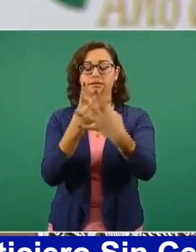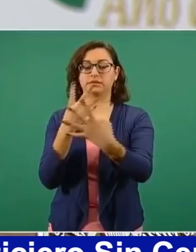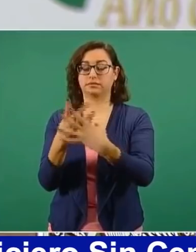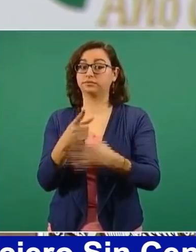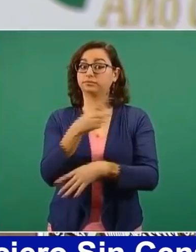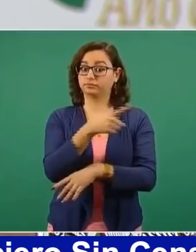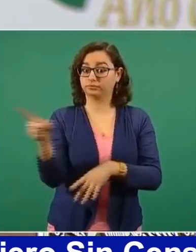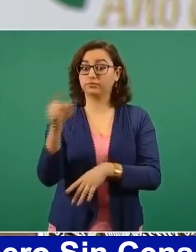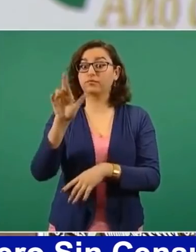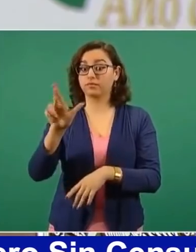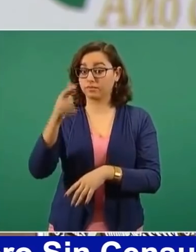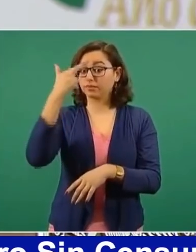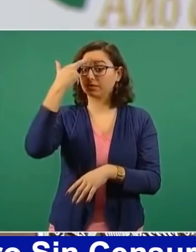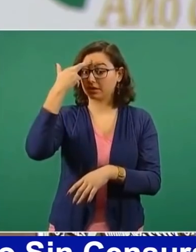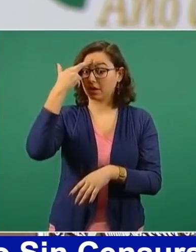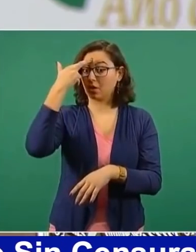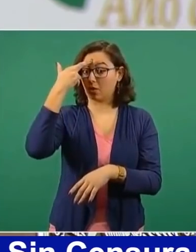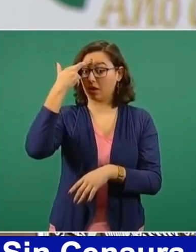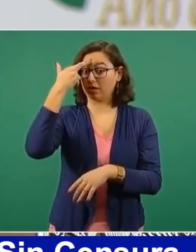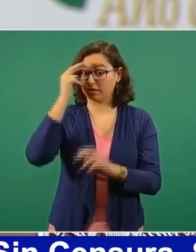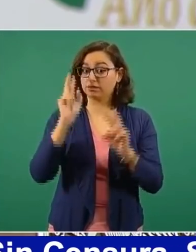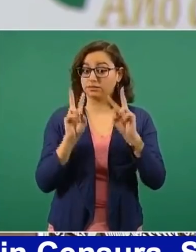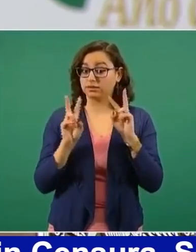acuerdan de que